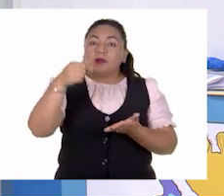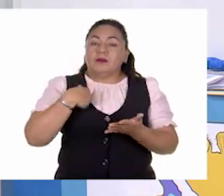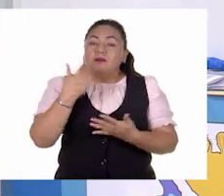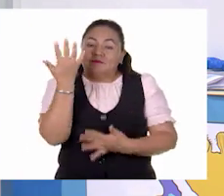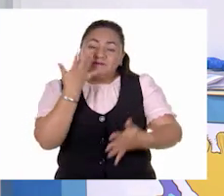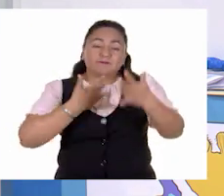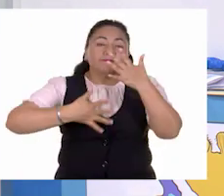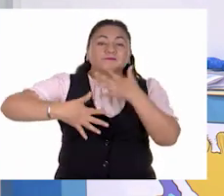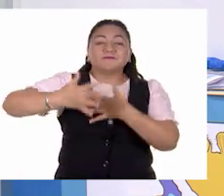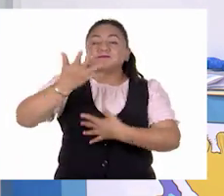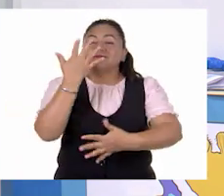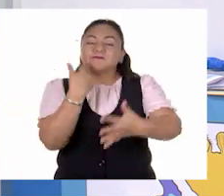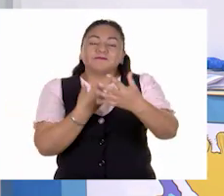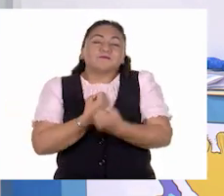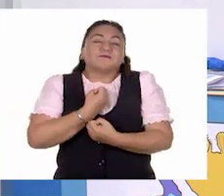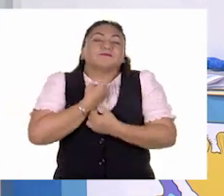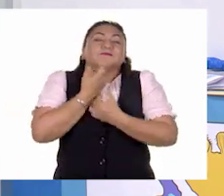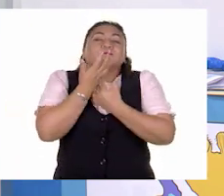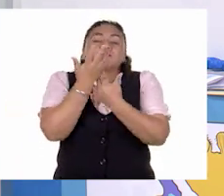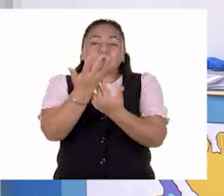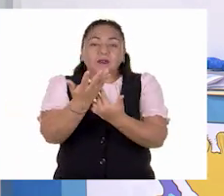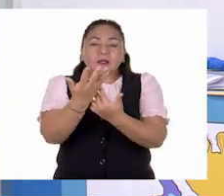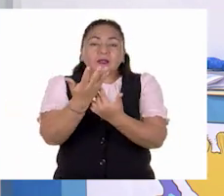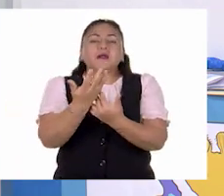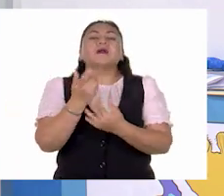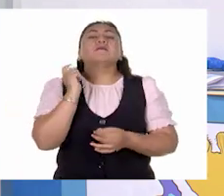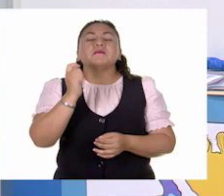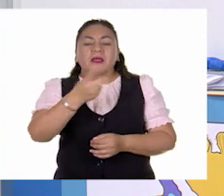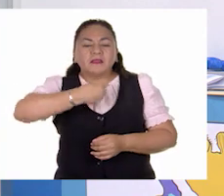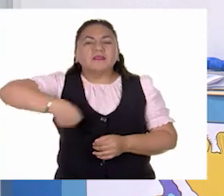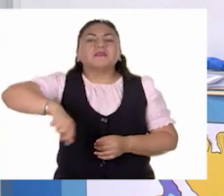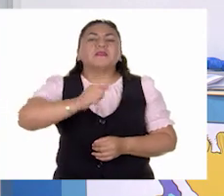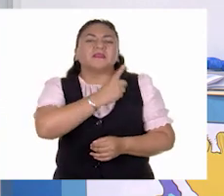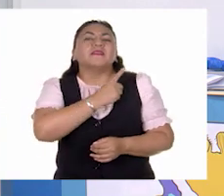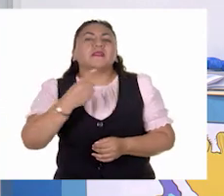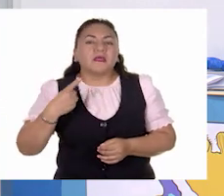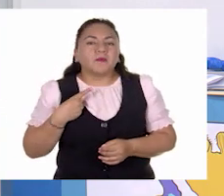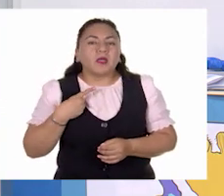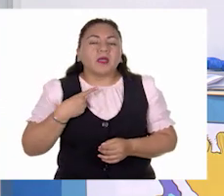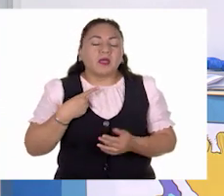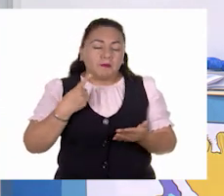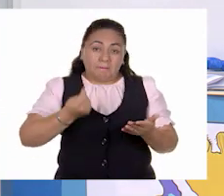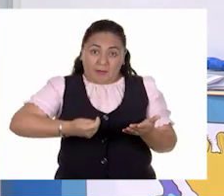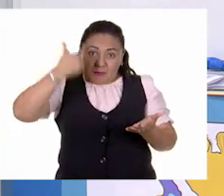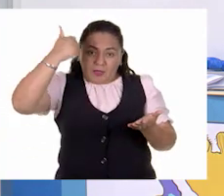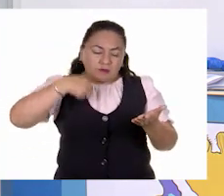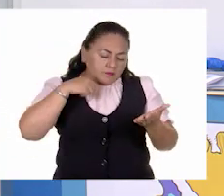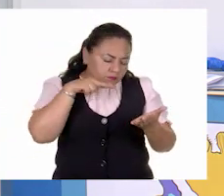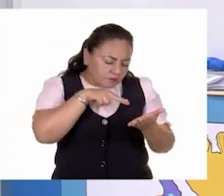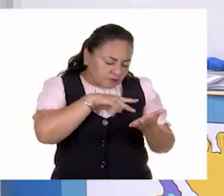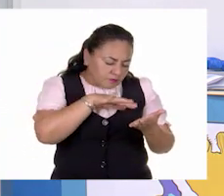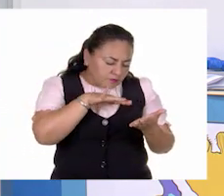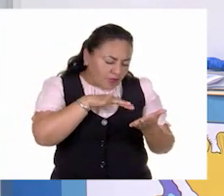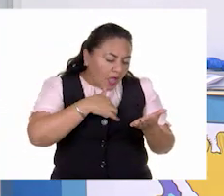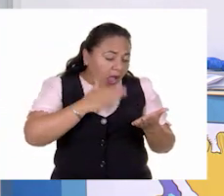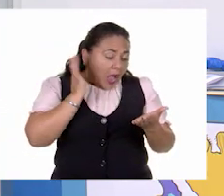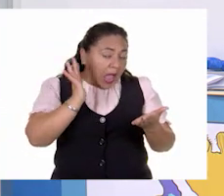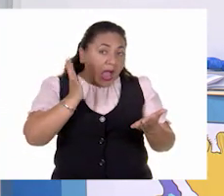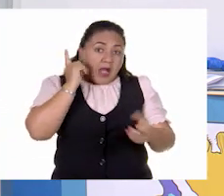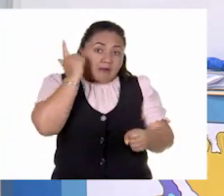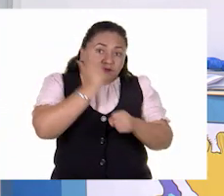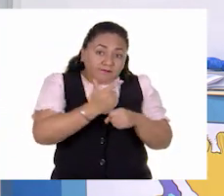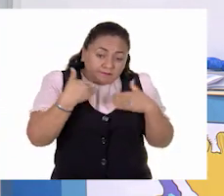y compartir lo que trata de comunicar, lo primero que debemos hacer es comprenderlo, para intentar reconocer